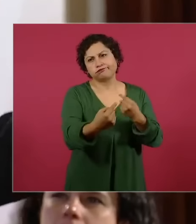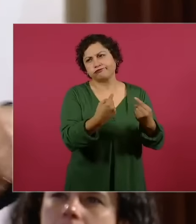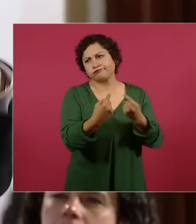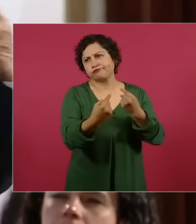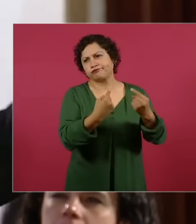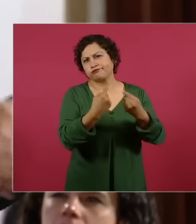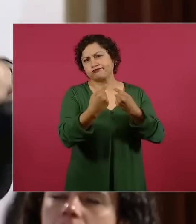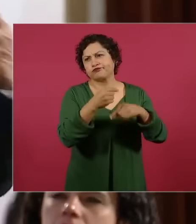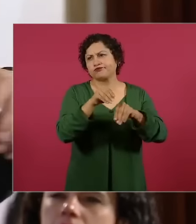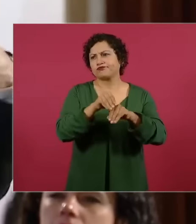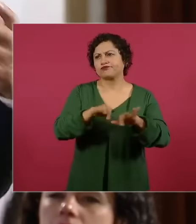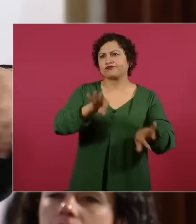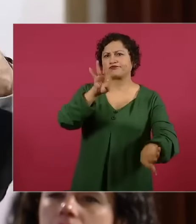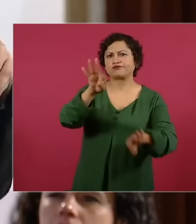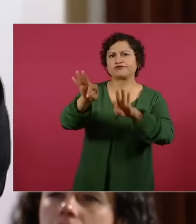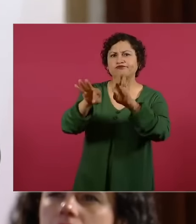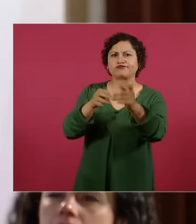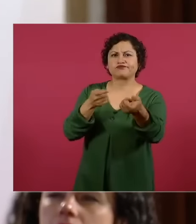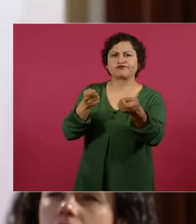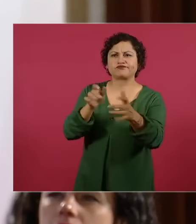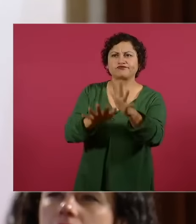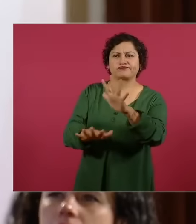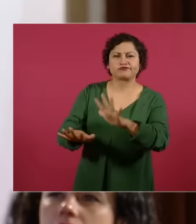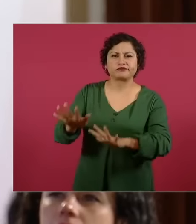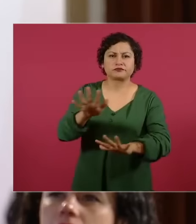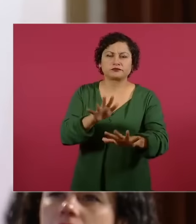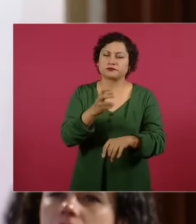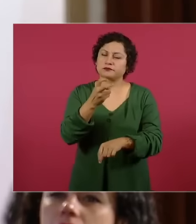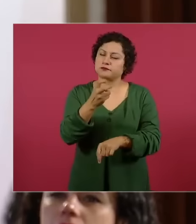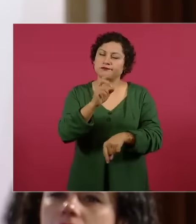de desinformación, de manipulación.